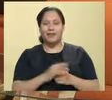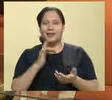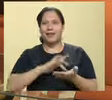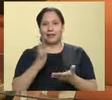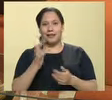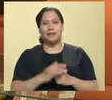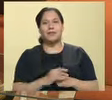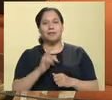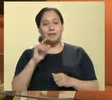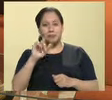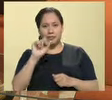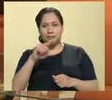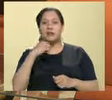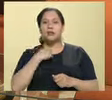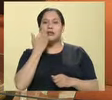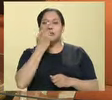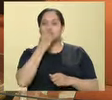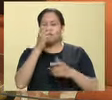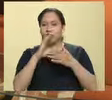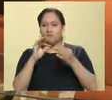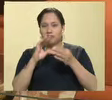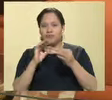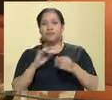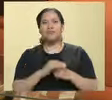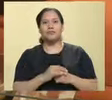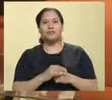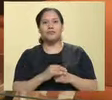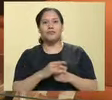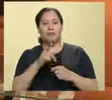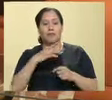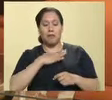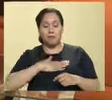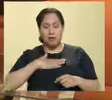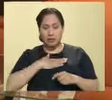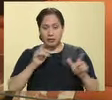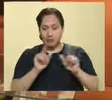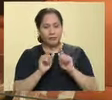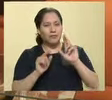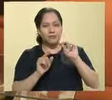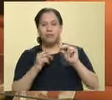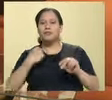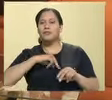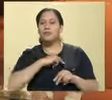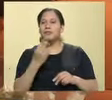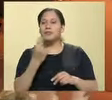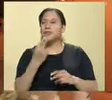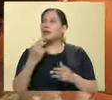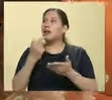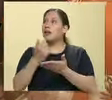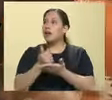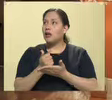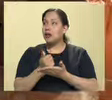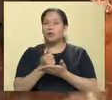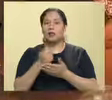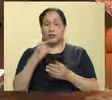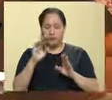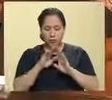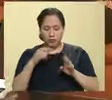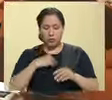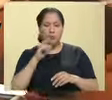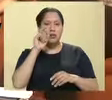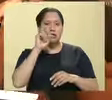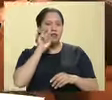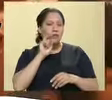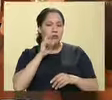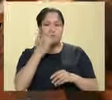gracias. Yo quiero compartir con ustedes algo que va más allá del placer, ya que hay que tener una orientación sexual responsable. La